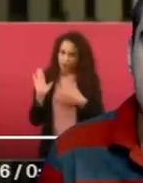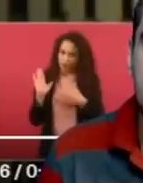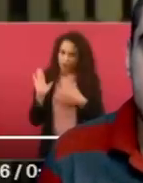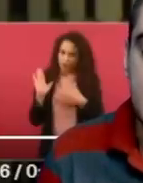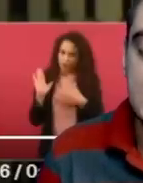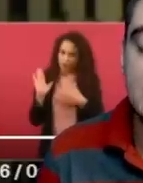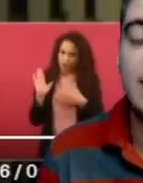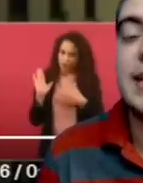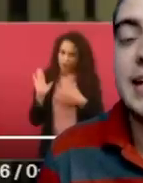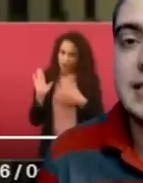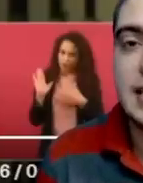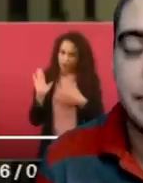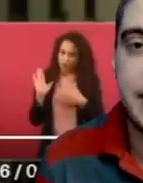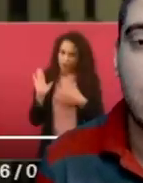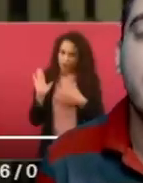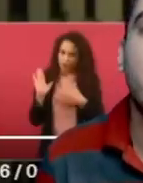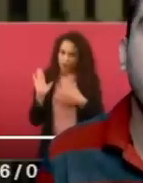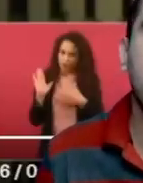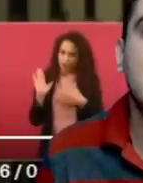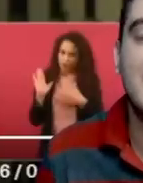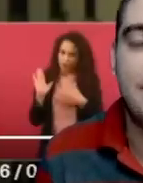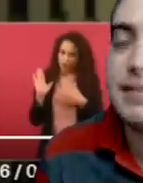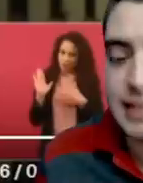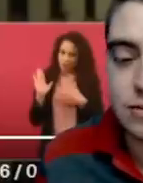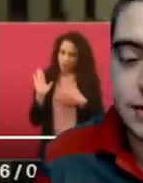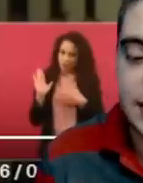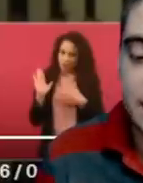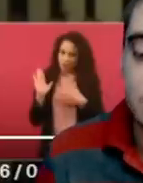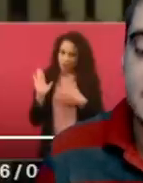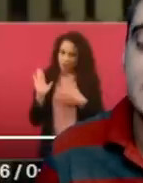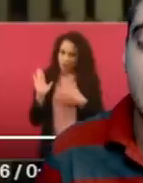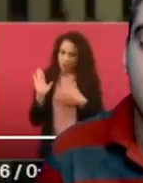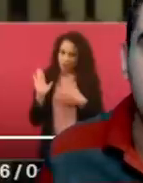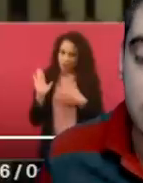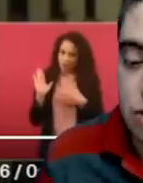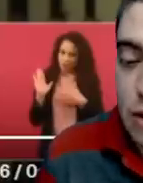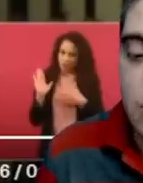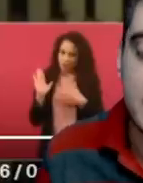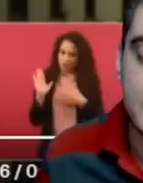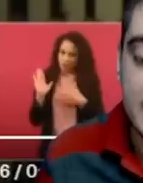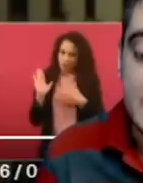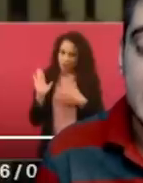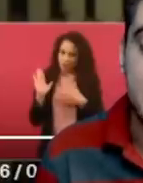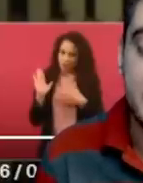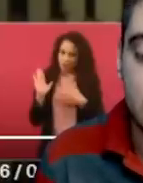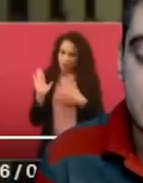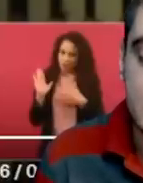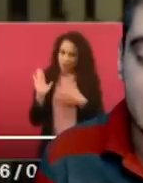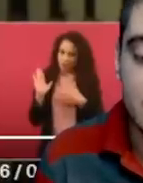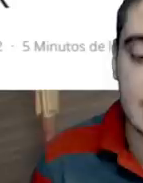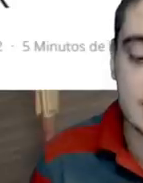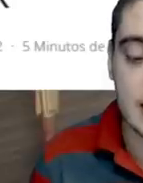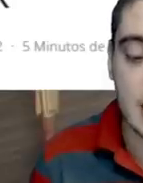acerca de estas finanzas para comprobar qué estaba pasando con el dinero. Se hicieron patos, no querían, y